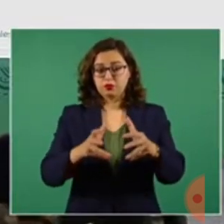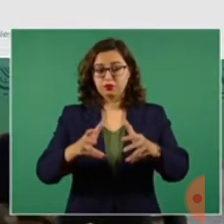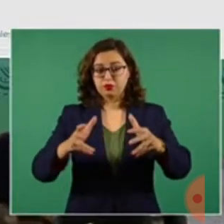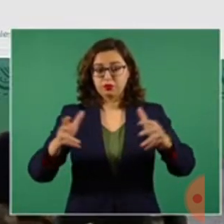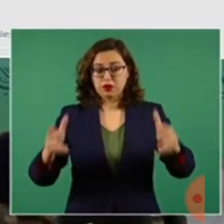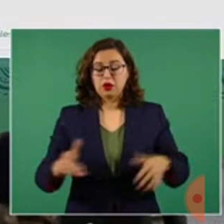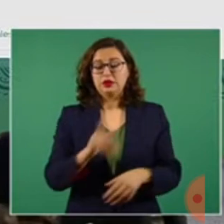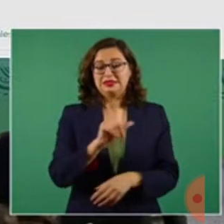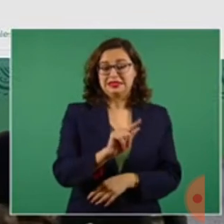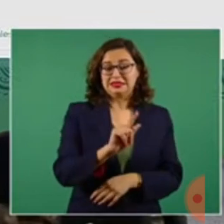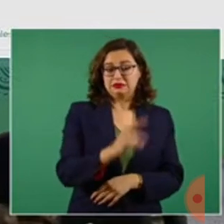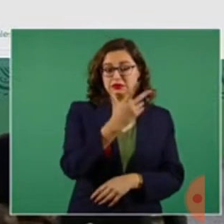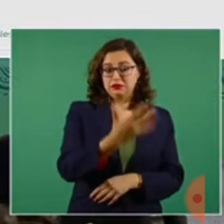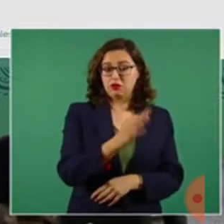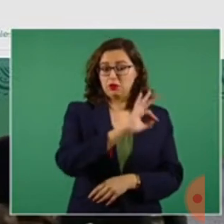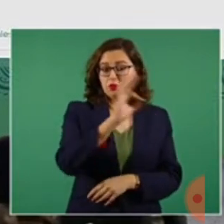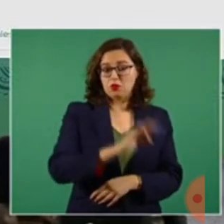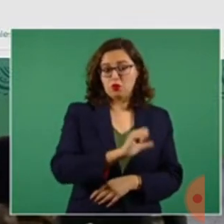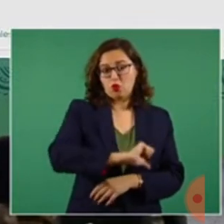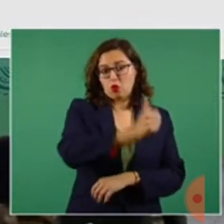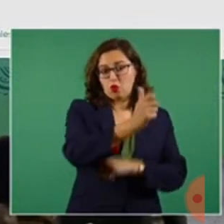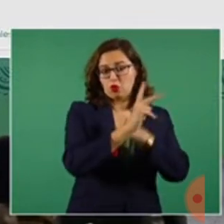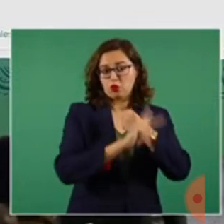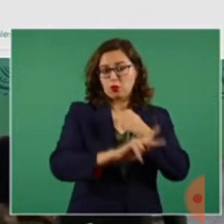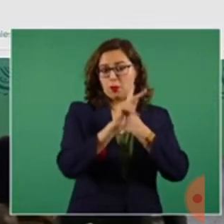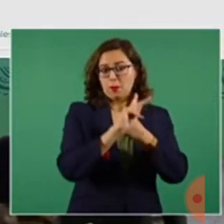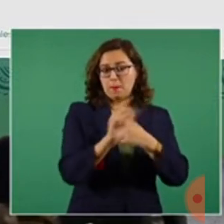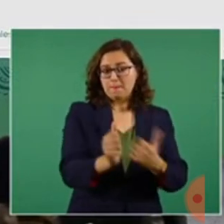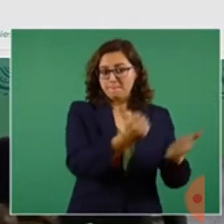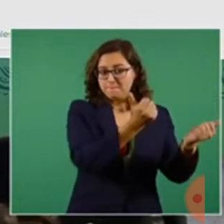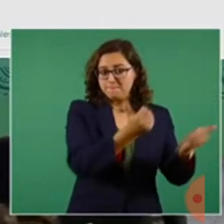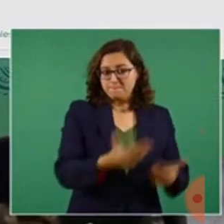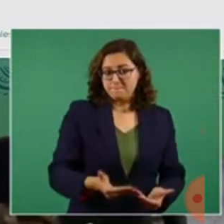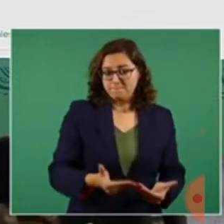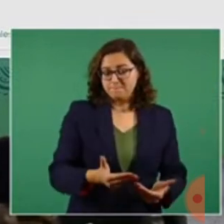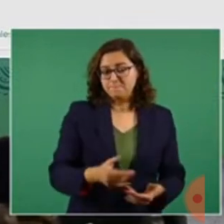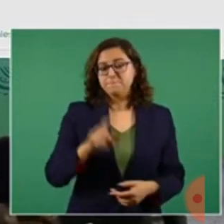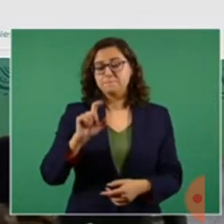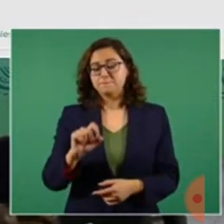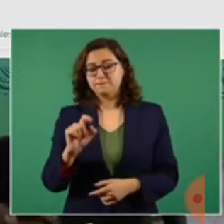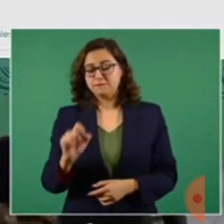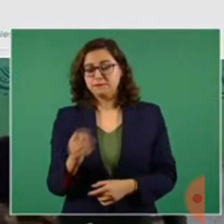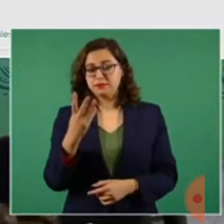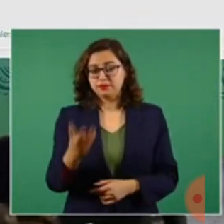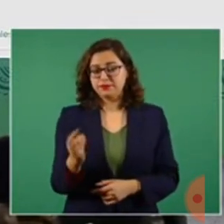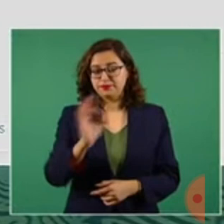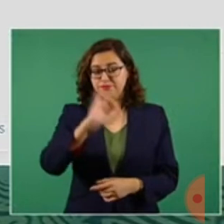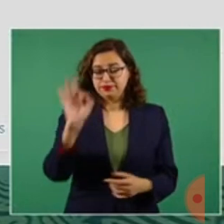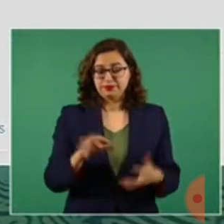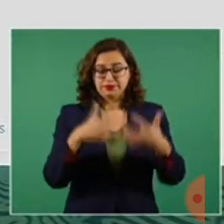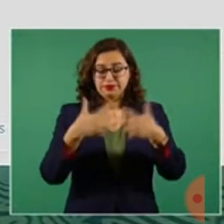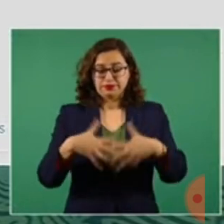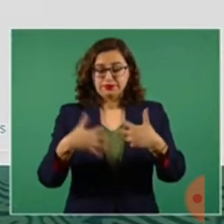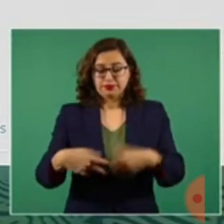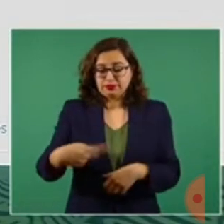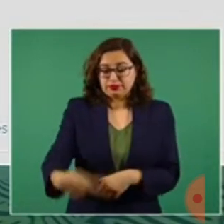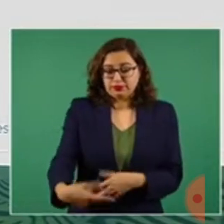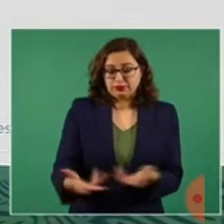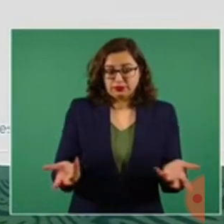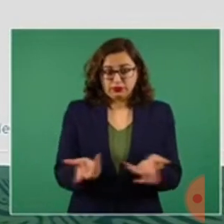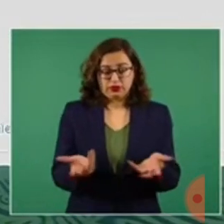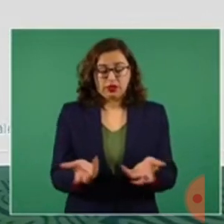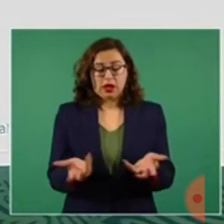fuera y en este color está lo que se está produciendo en nuestro país. Entonces ese 24% va a ir creciendo